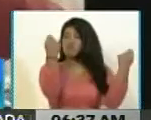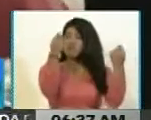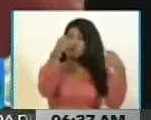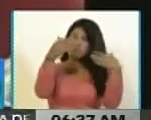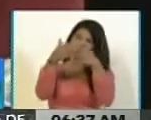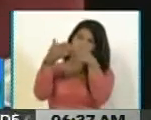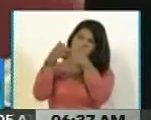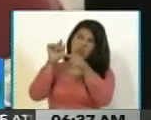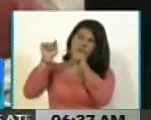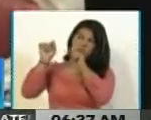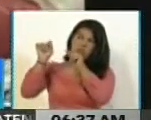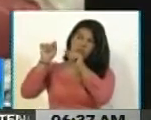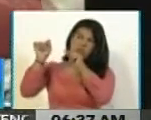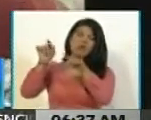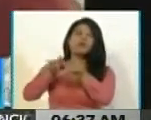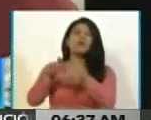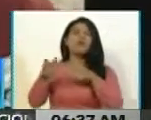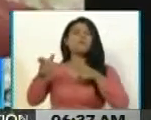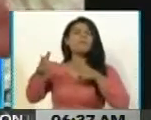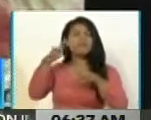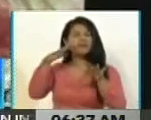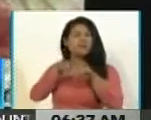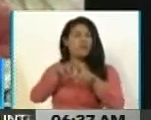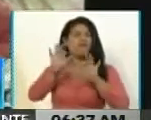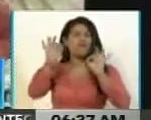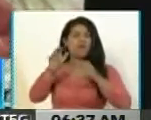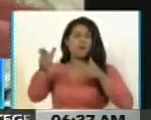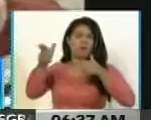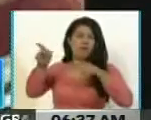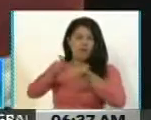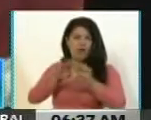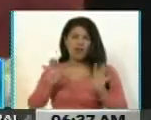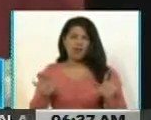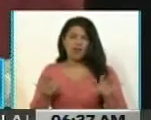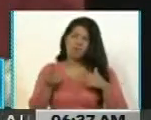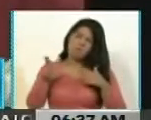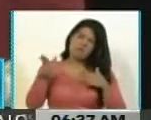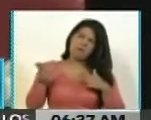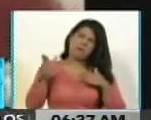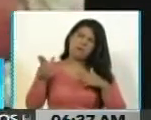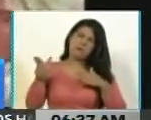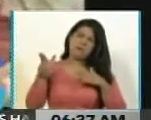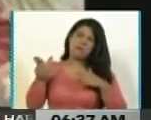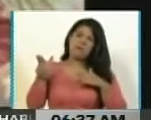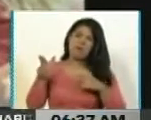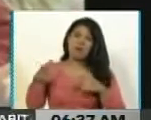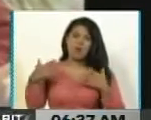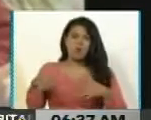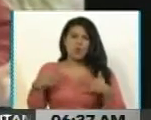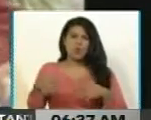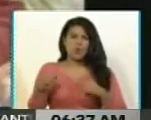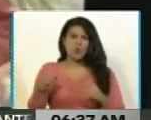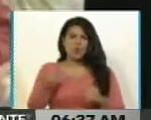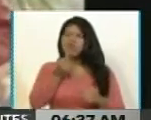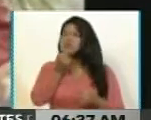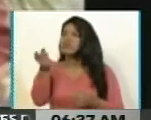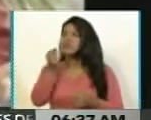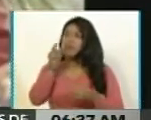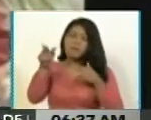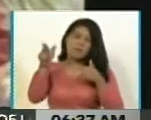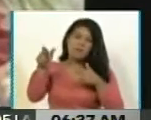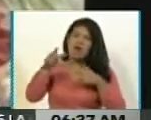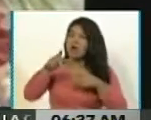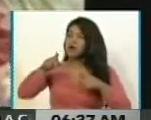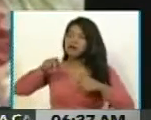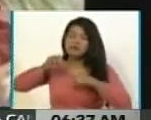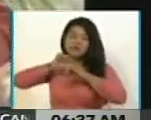fuera la artillería de un grupo de terroristas y lanzan sus dardos envenenados contra países